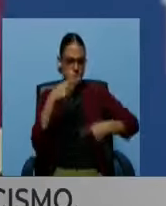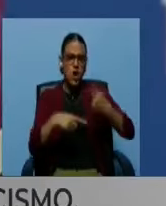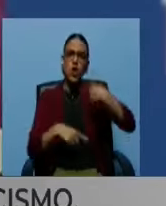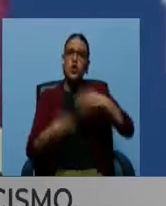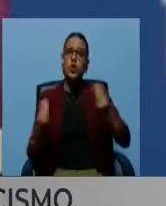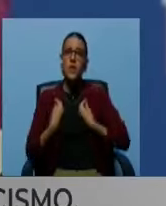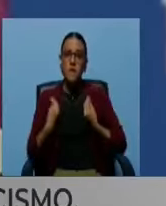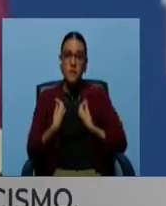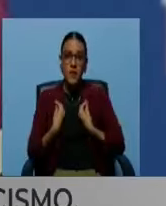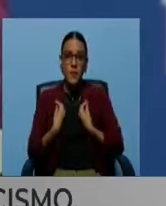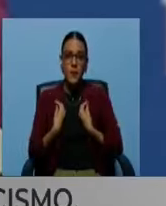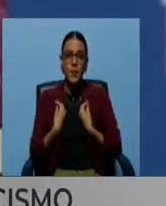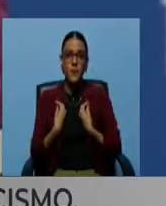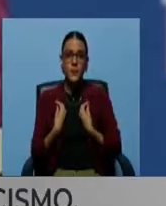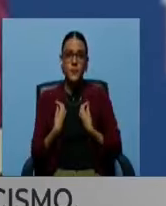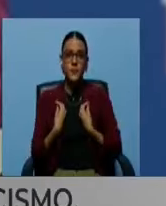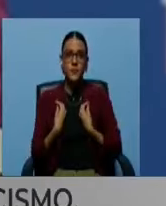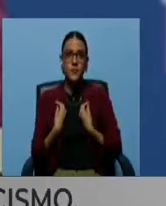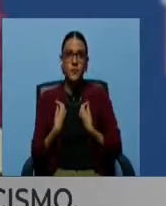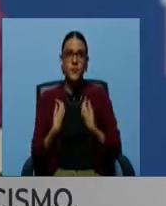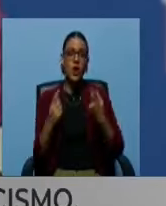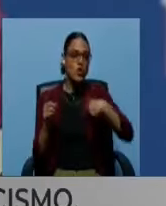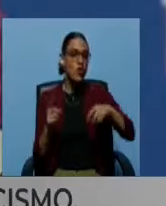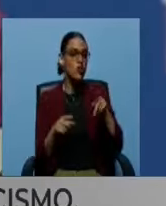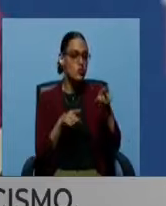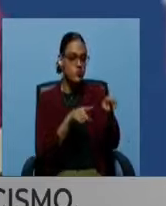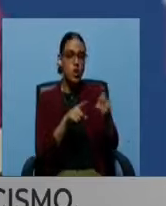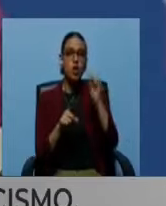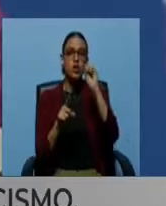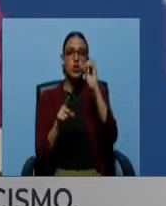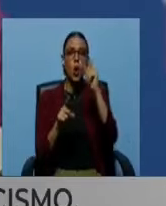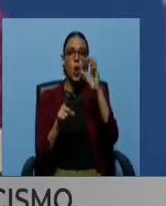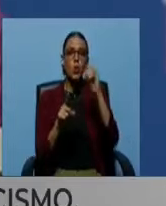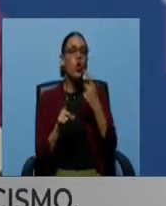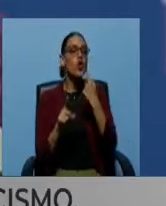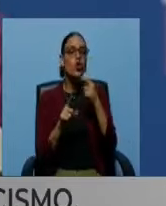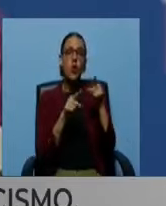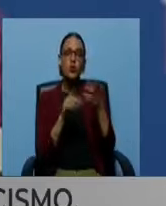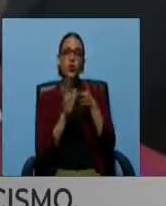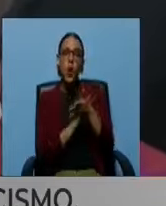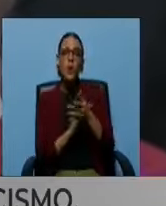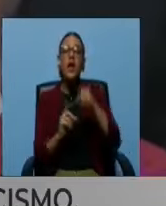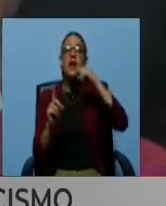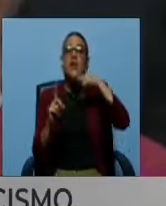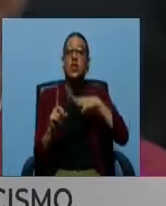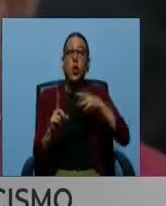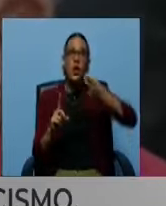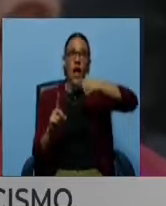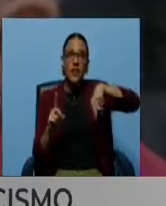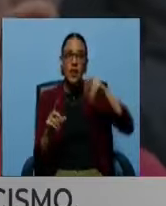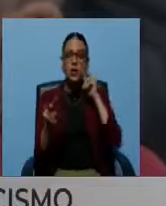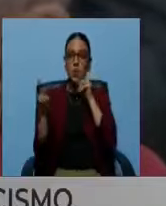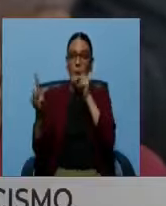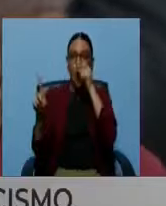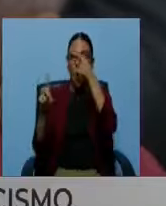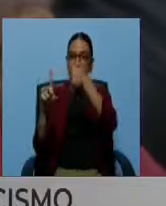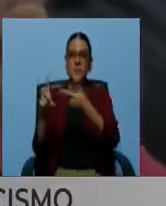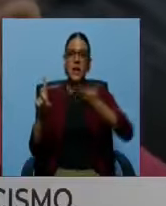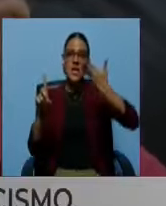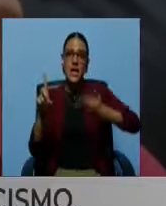está nuestro querido viejo Soto Rojas, en nuestra historia republicana Venezuela